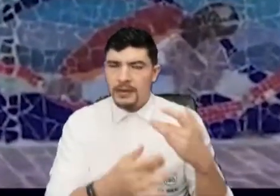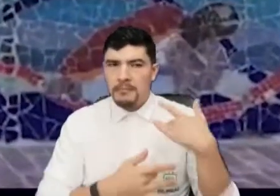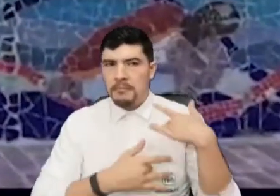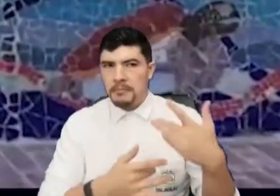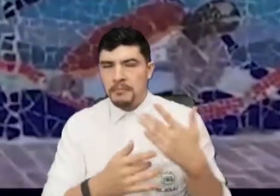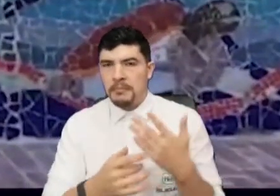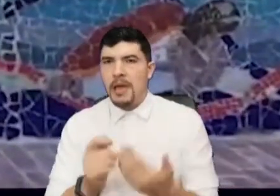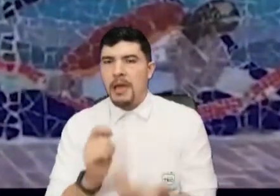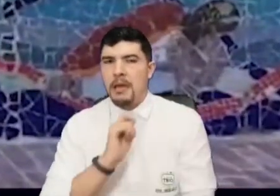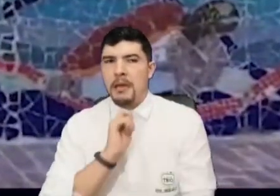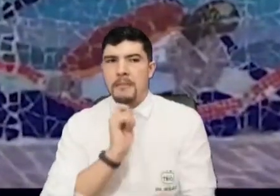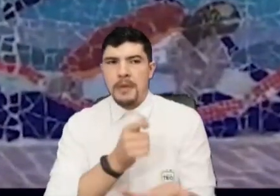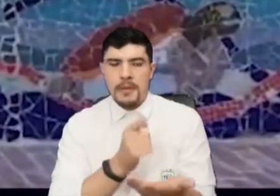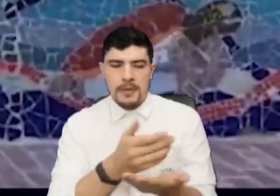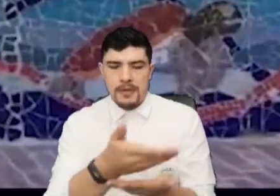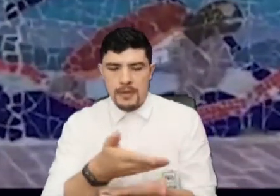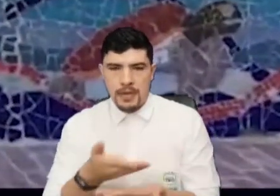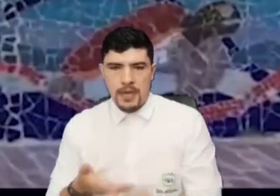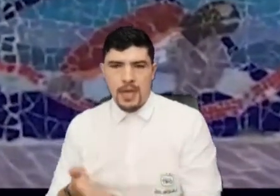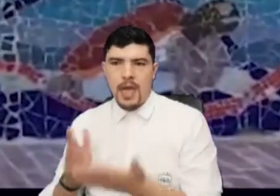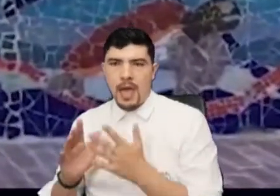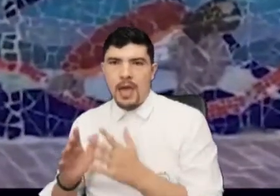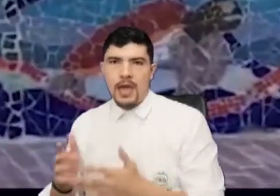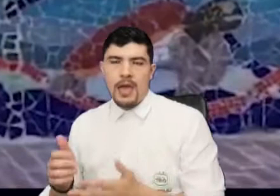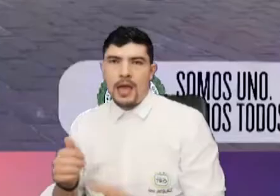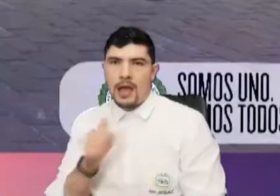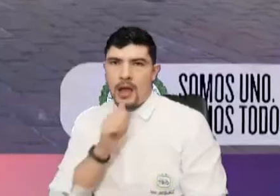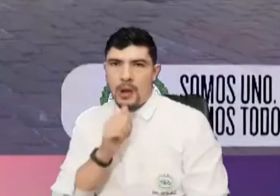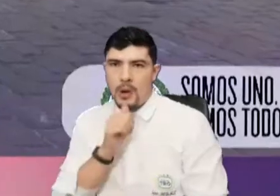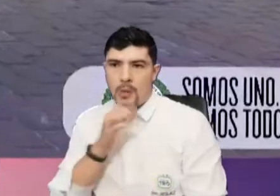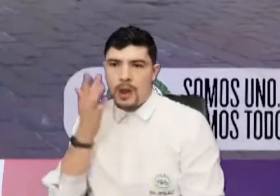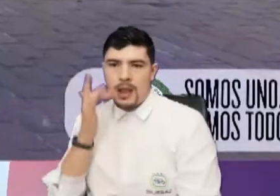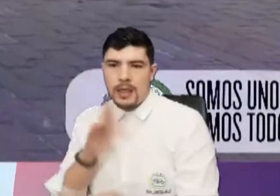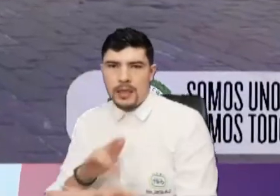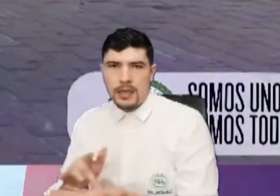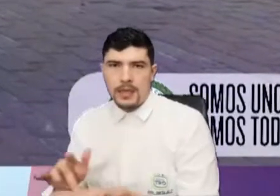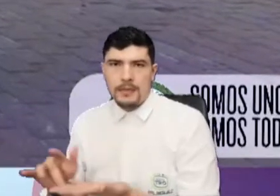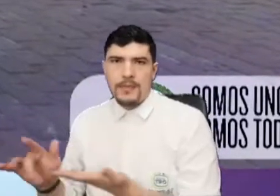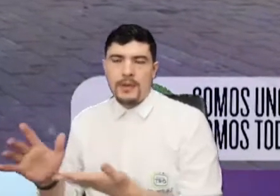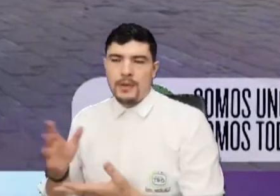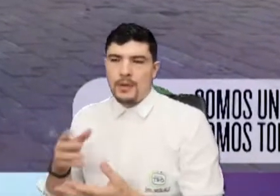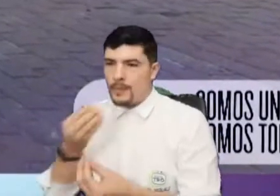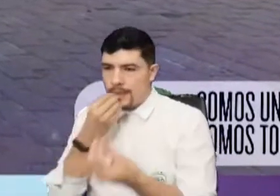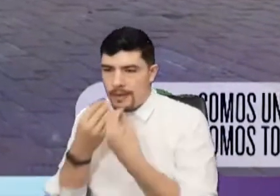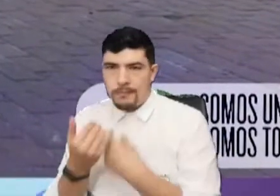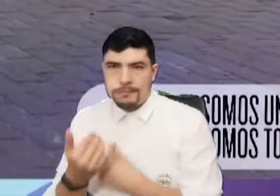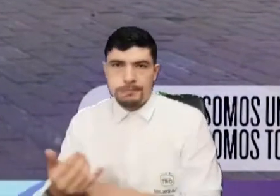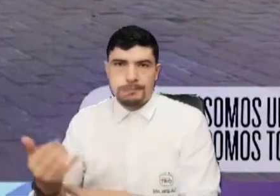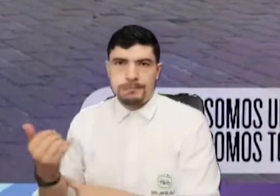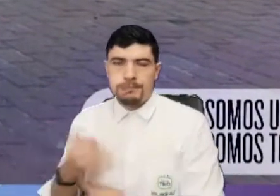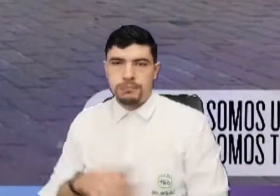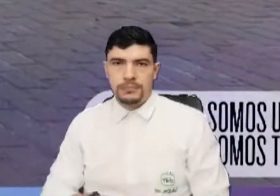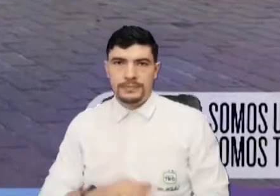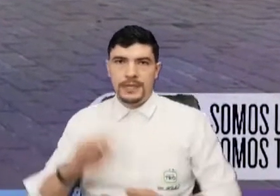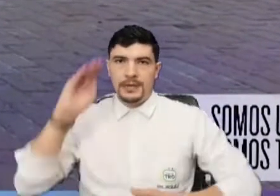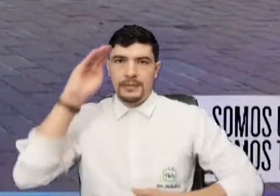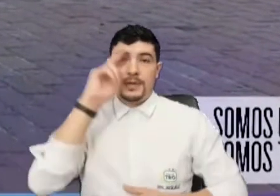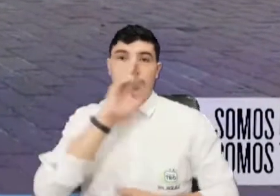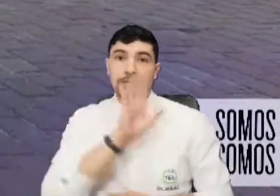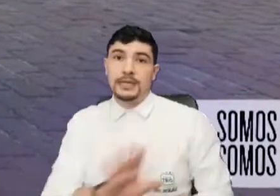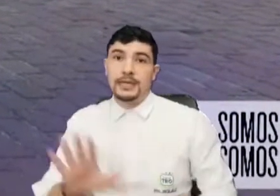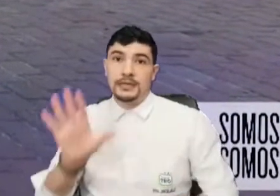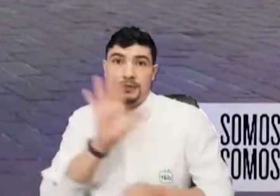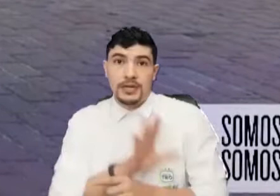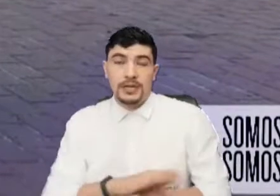comederos sino con la alimentación y el agua potable para los animales la policía nacional seguirá buscando personas solidarias que se quieran vincular